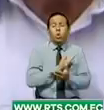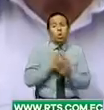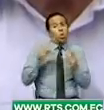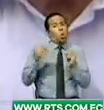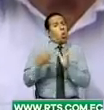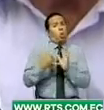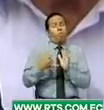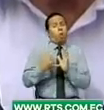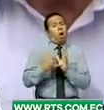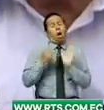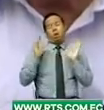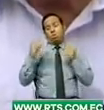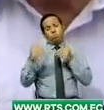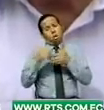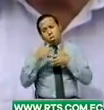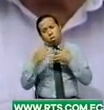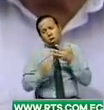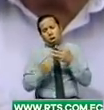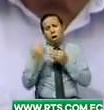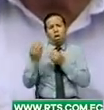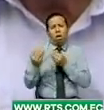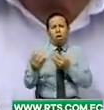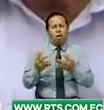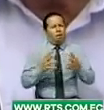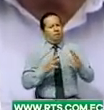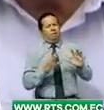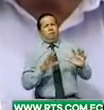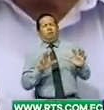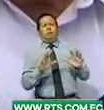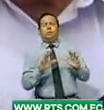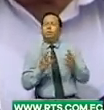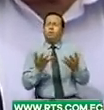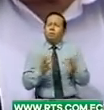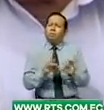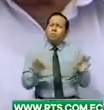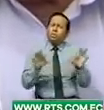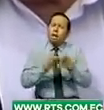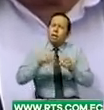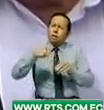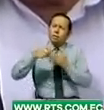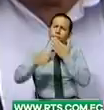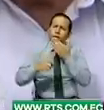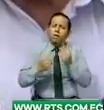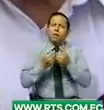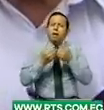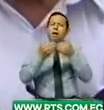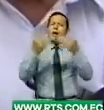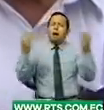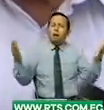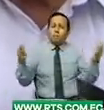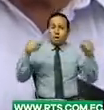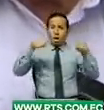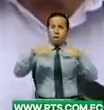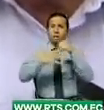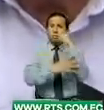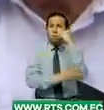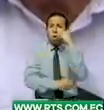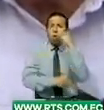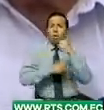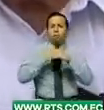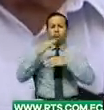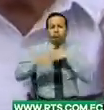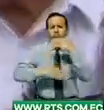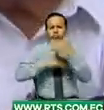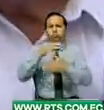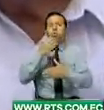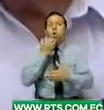parroquiana, que no esté dispuesta a comprender que la mejor lucha contra la pobreza es la generación